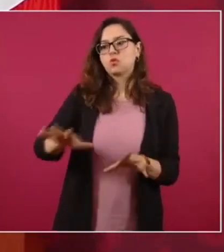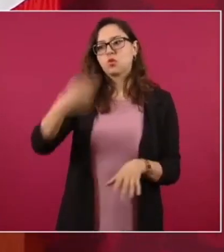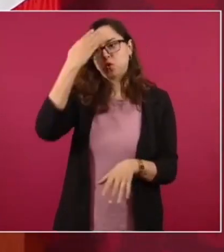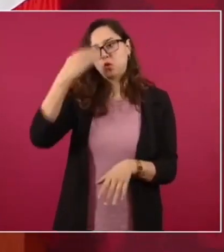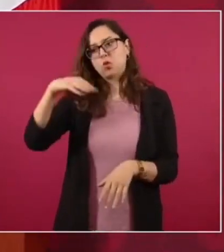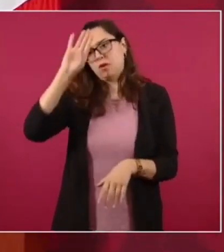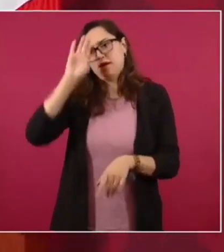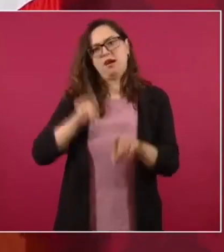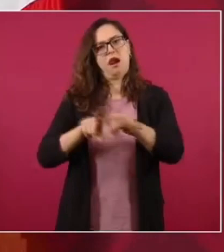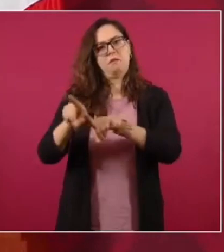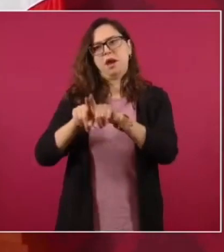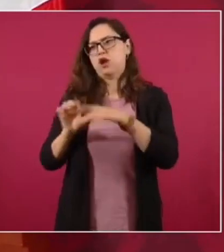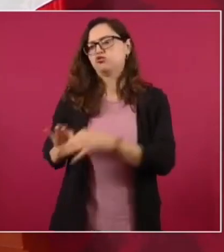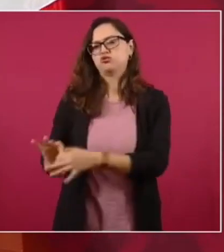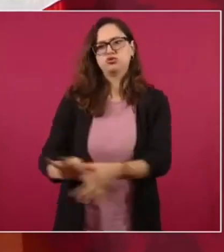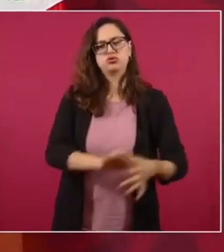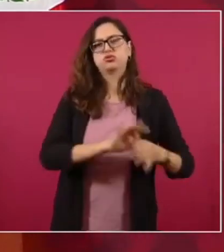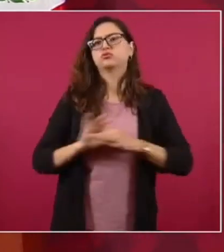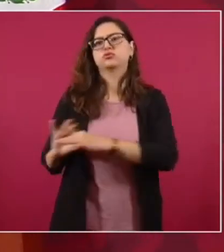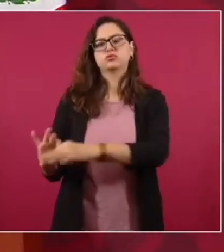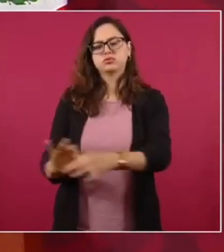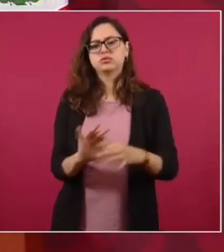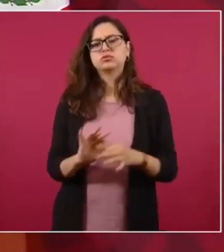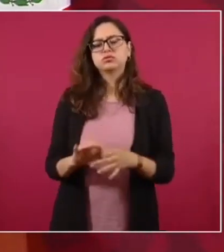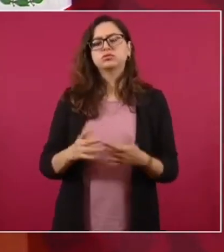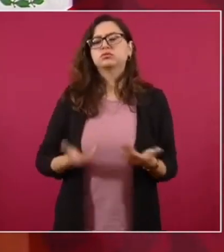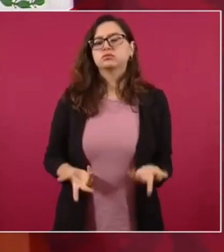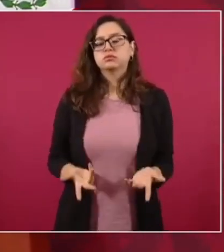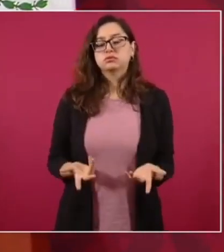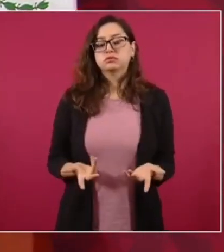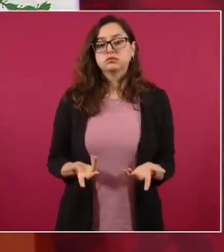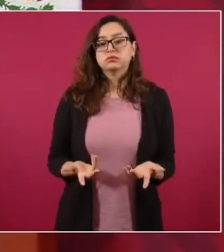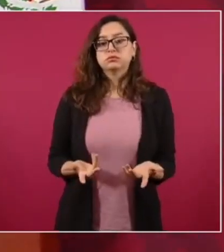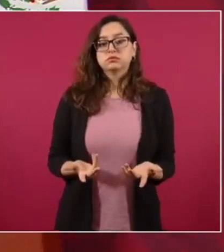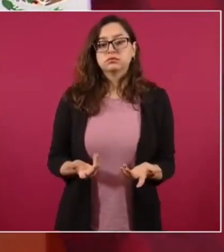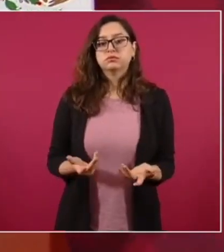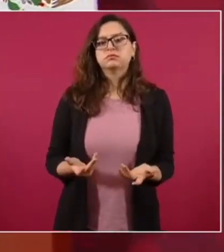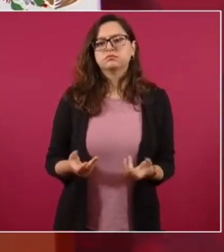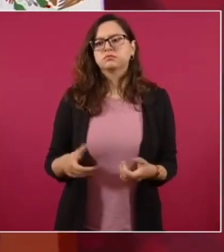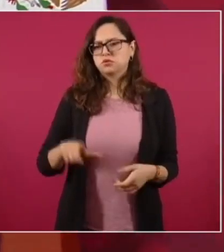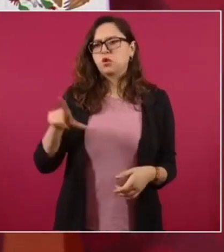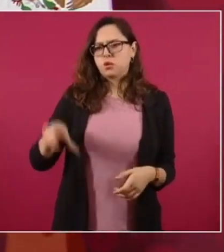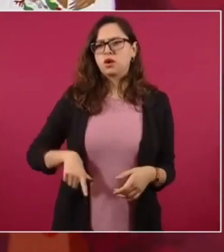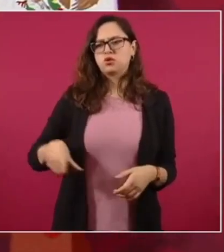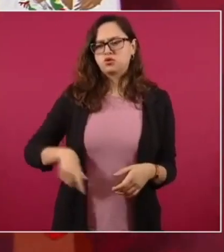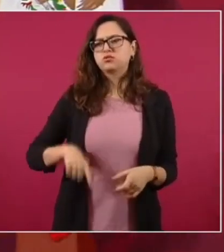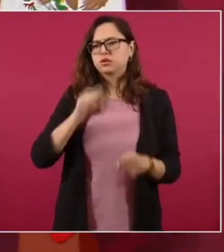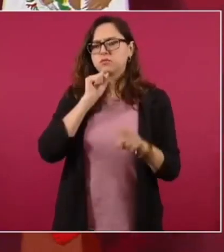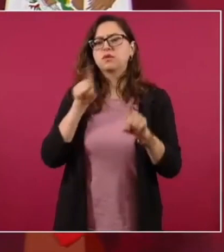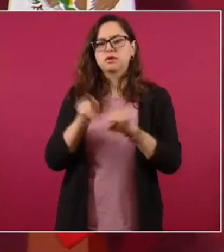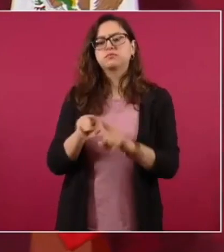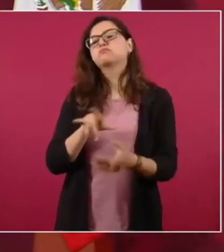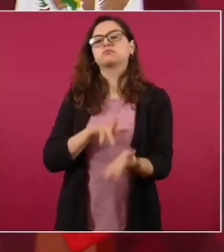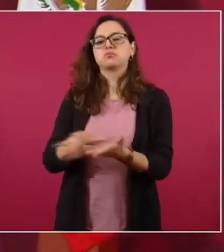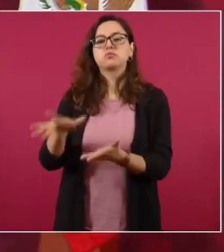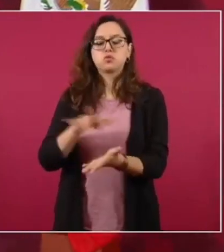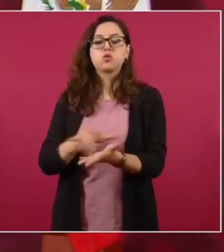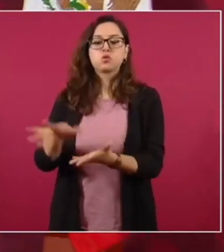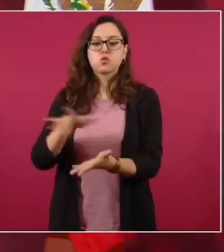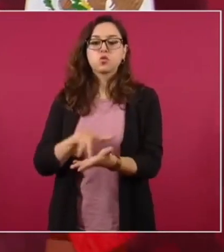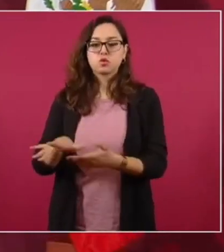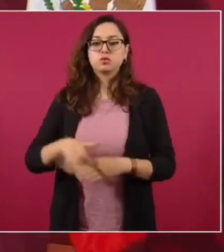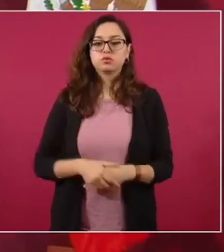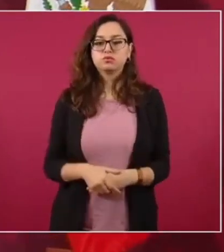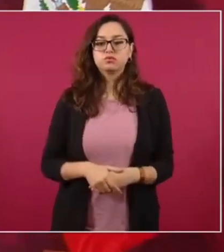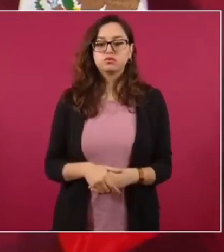hermano de Cuba y a su gobierno, porque estamos en contra